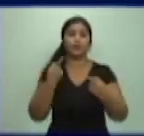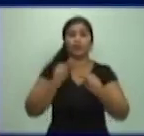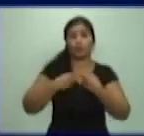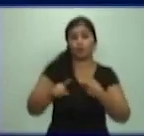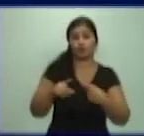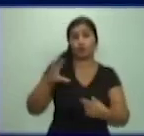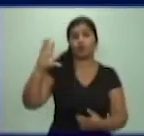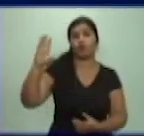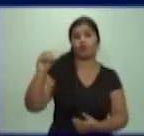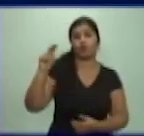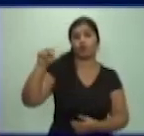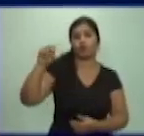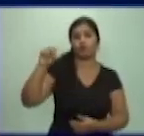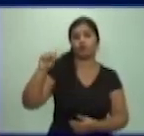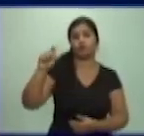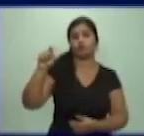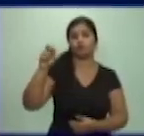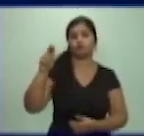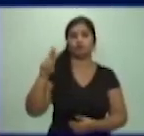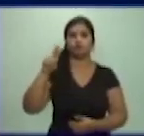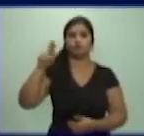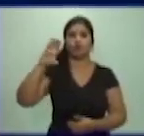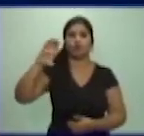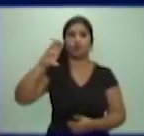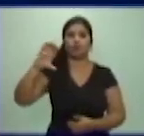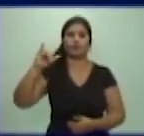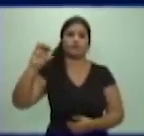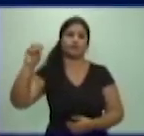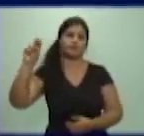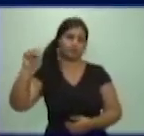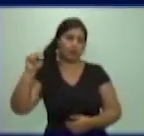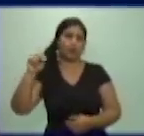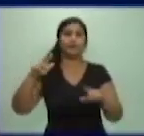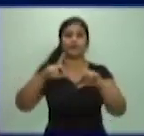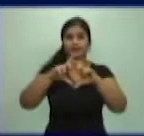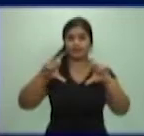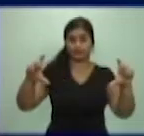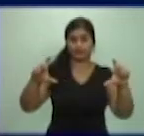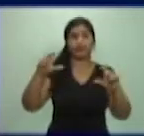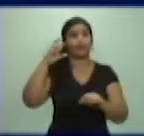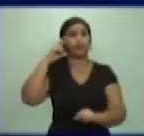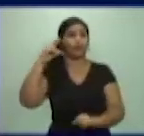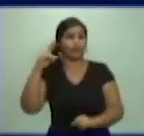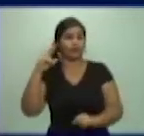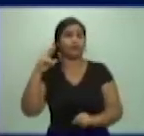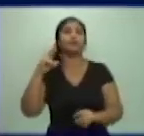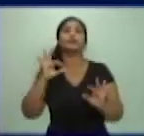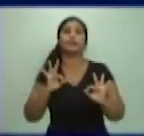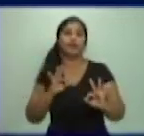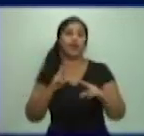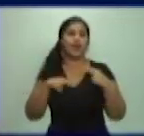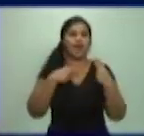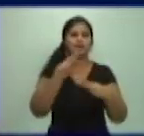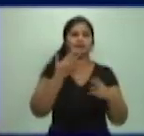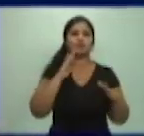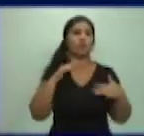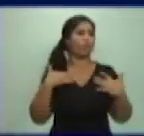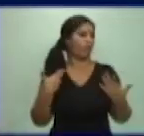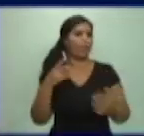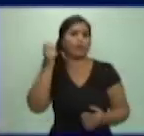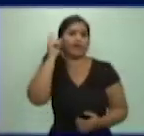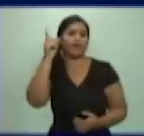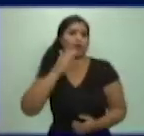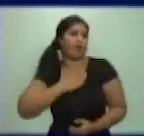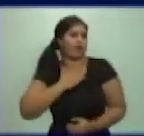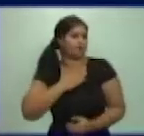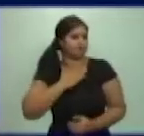de texto. Recuerden, yo siempre les insisto, no preelaborar un texto porque la orden de la